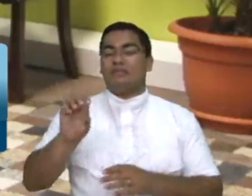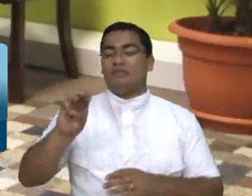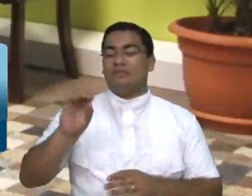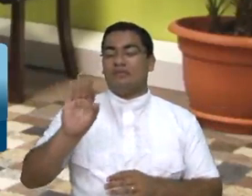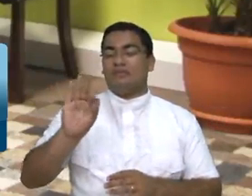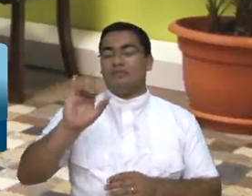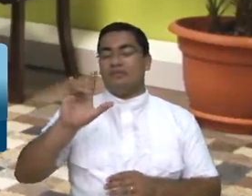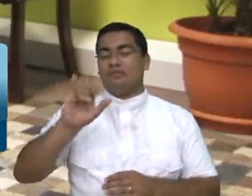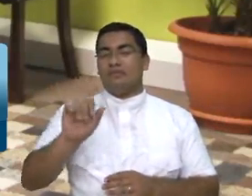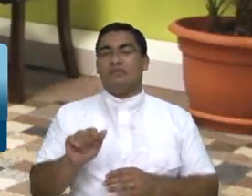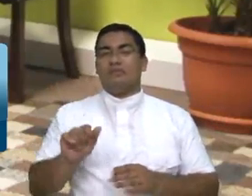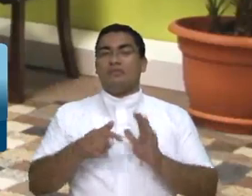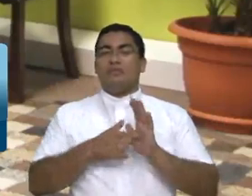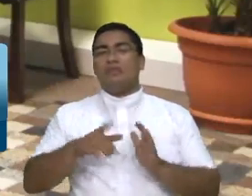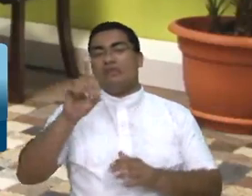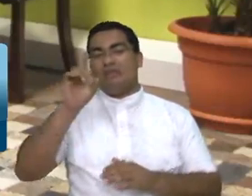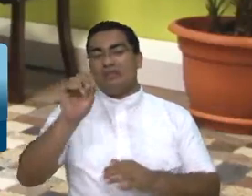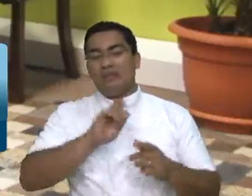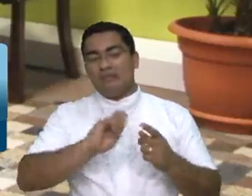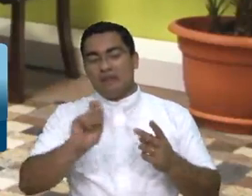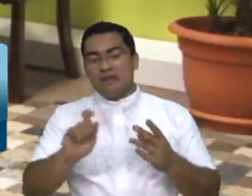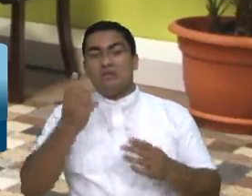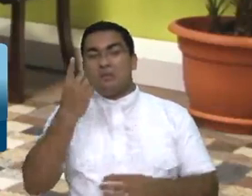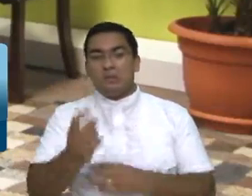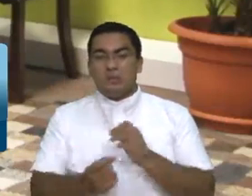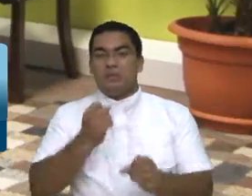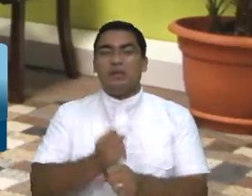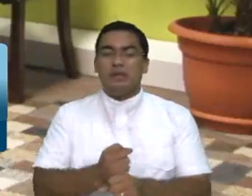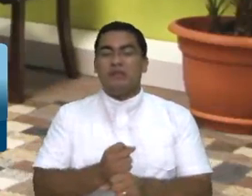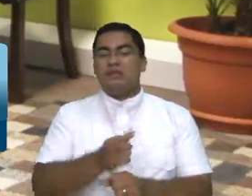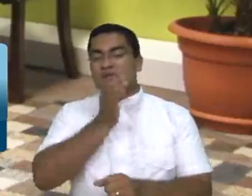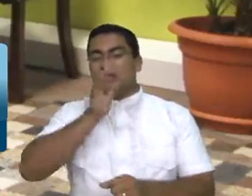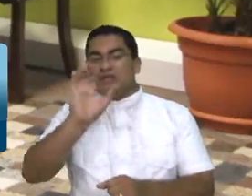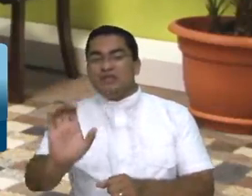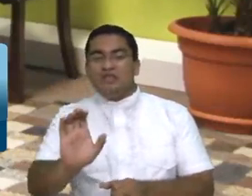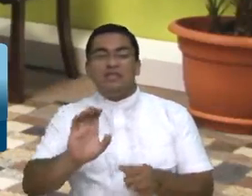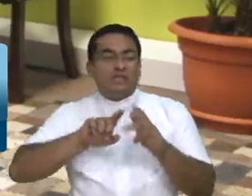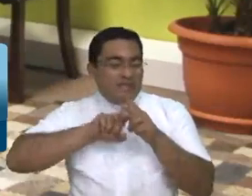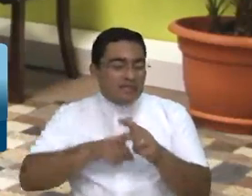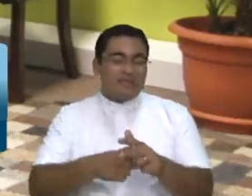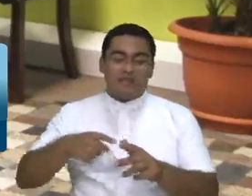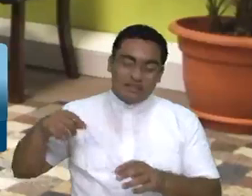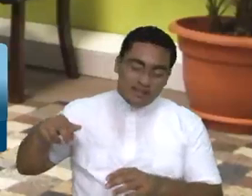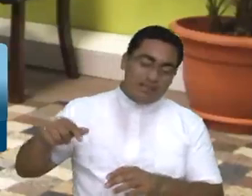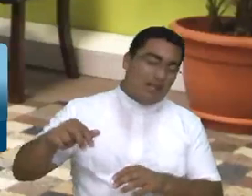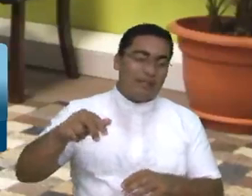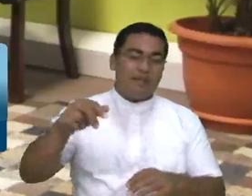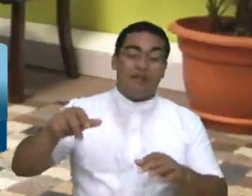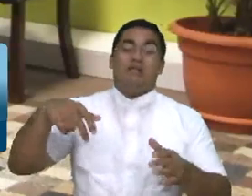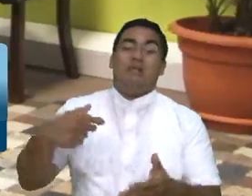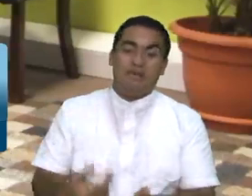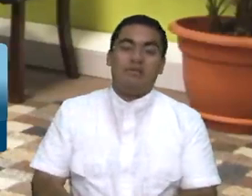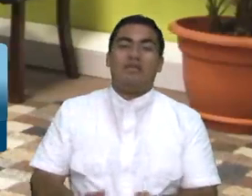generalmente es después de los 10 meses o un año, precisamente por eso, ¿verdad?, que es cuando el niño empieza a caminar y empieza a caerse y a tener